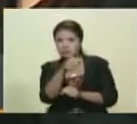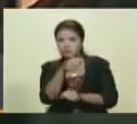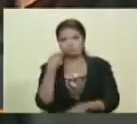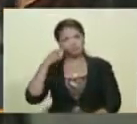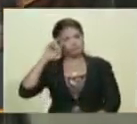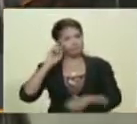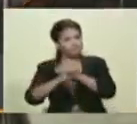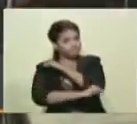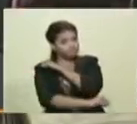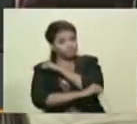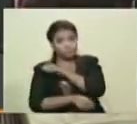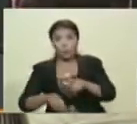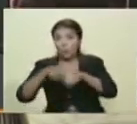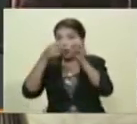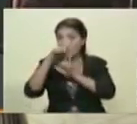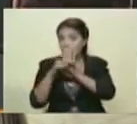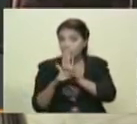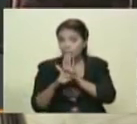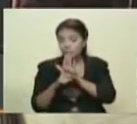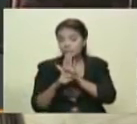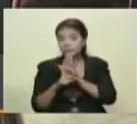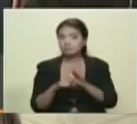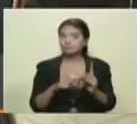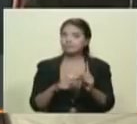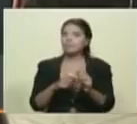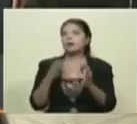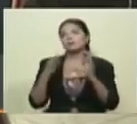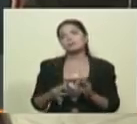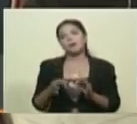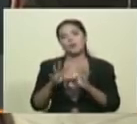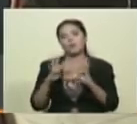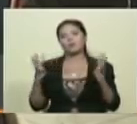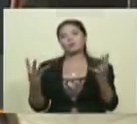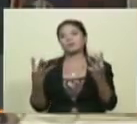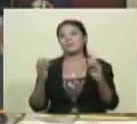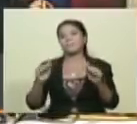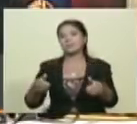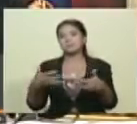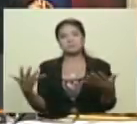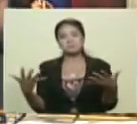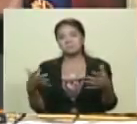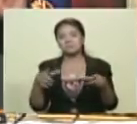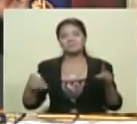y rompe las reglas de juego, seguramente el ring se convertirá